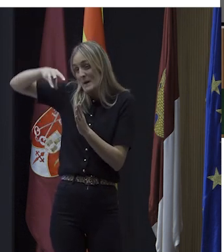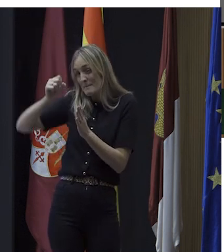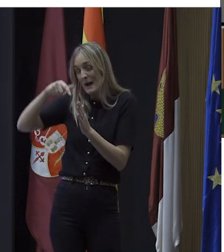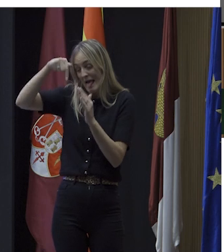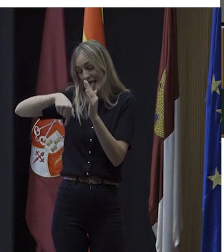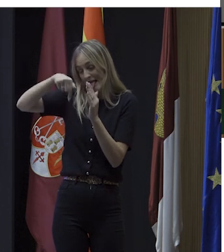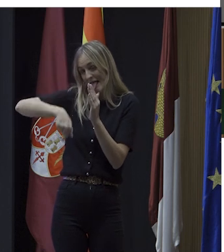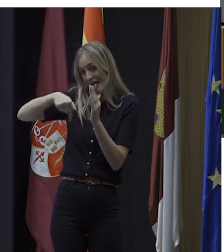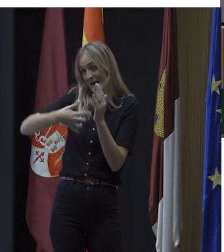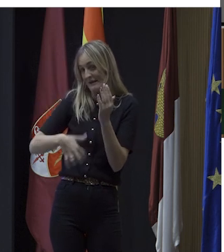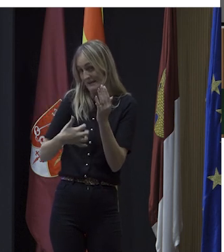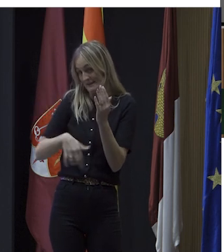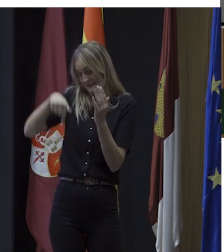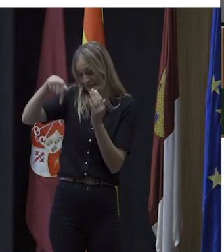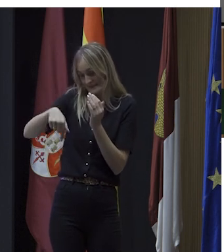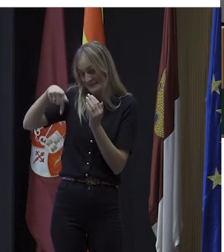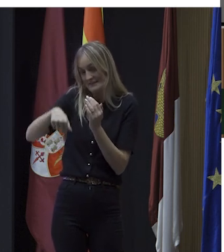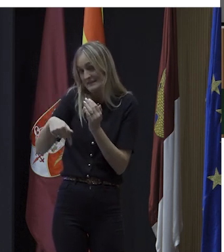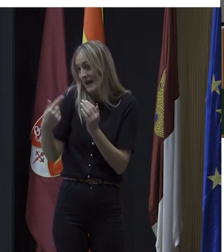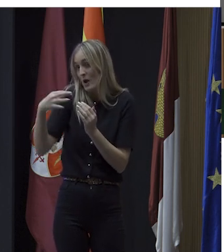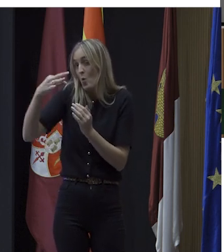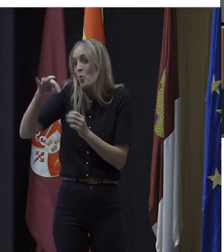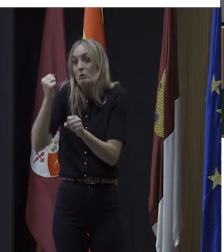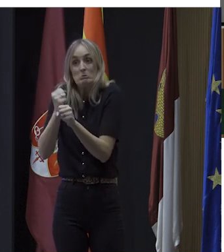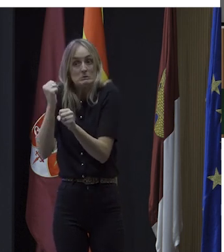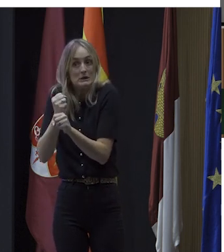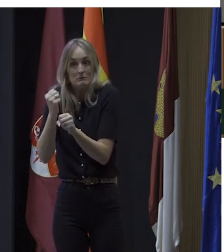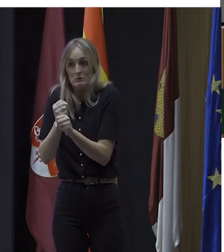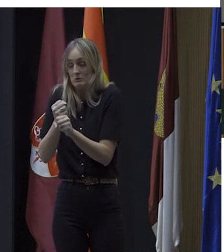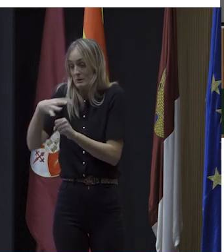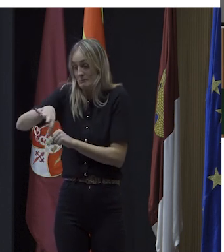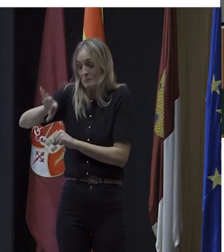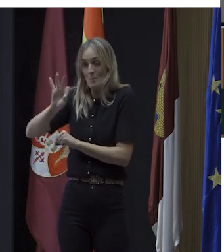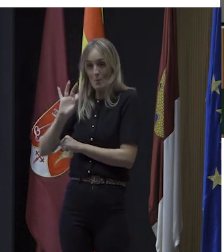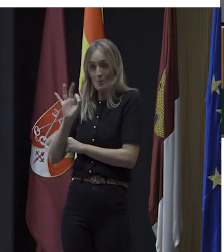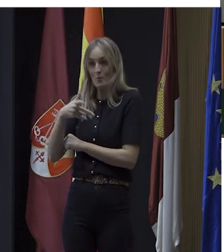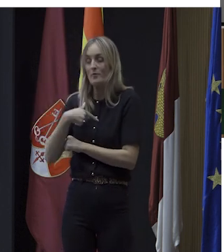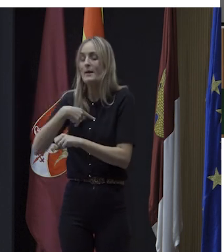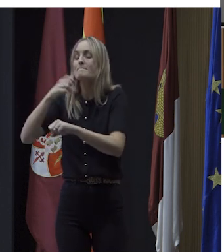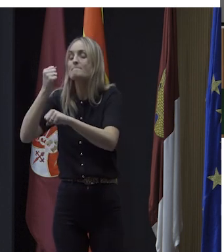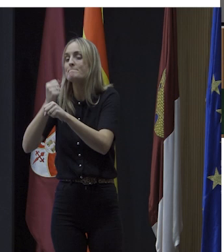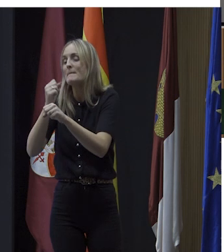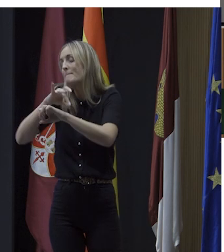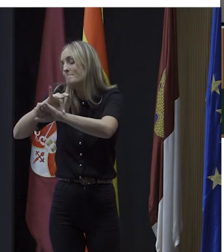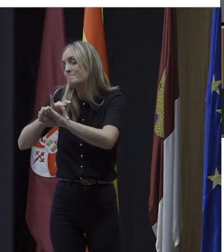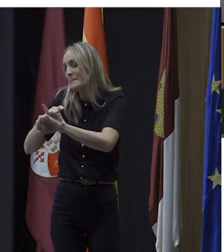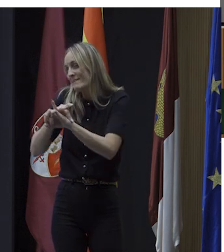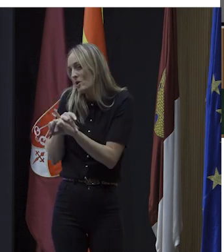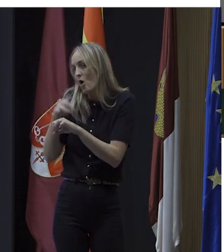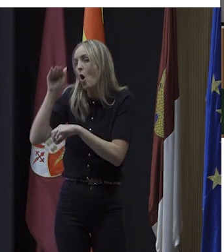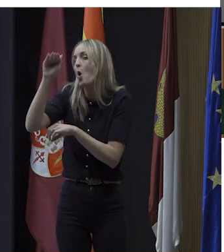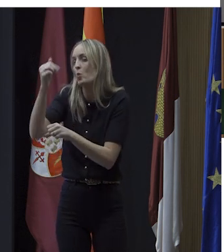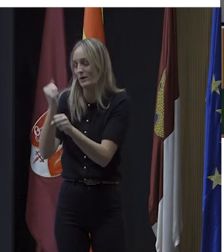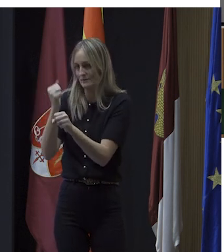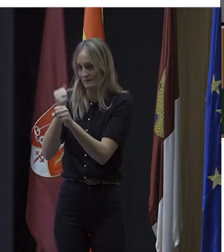sur de Argentina, que era el único trabajo que entonces encontró disponible para él, haciendo de médico rural. Pero lejos